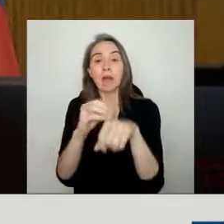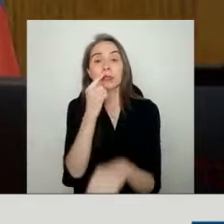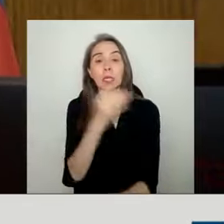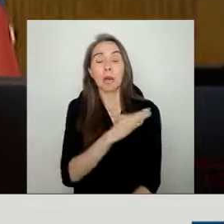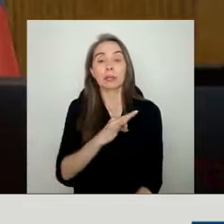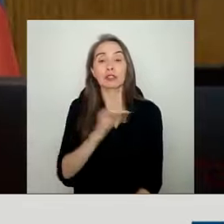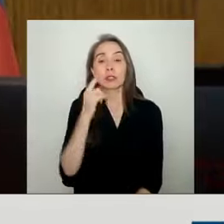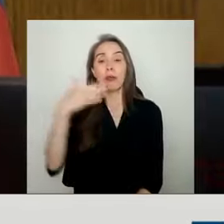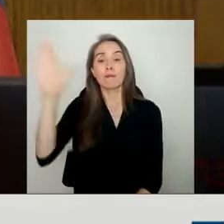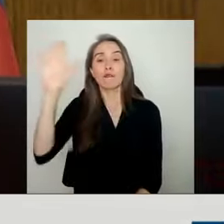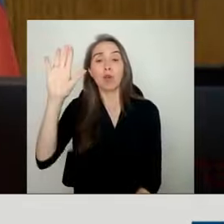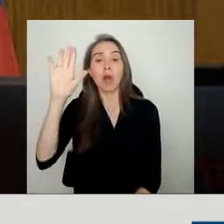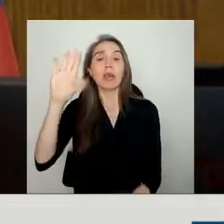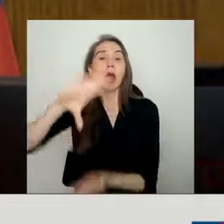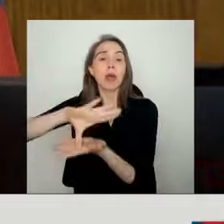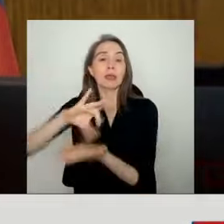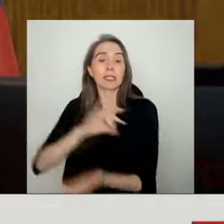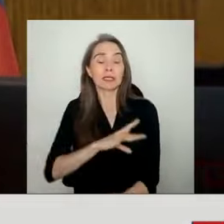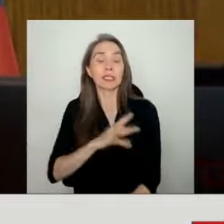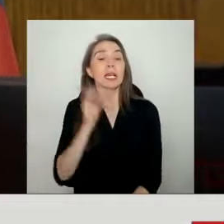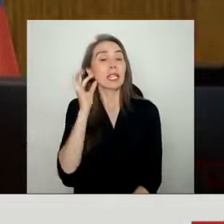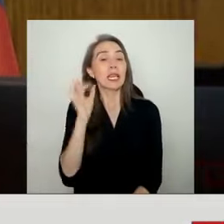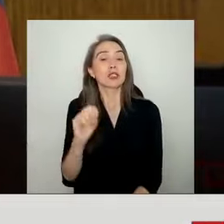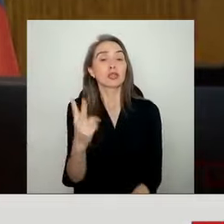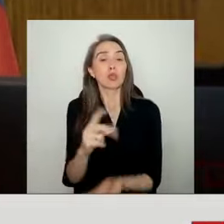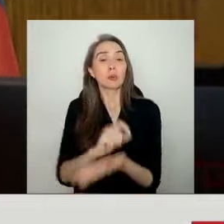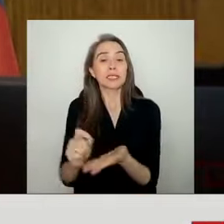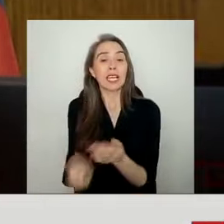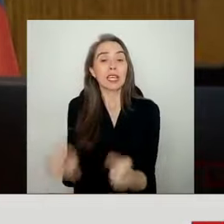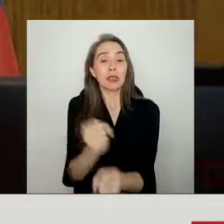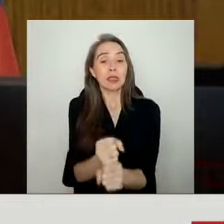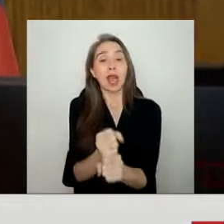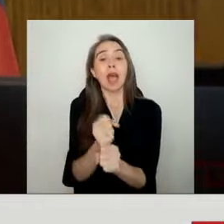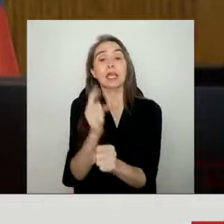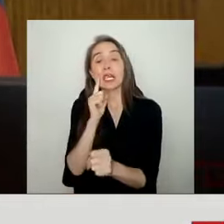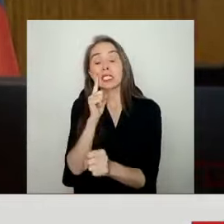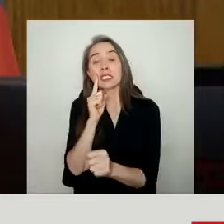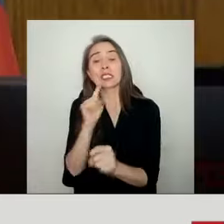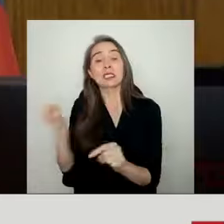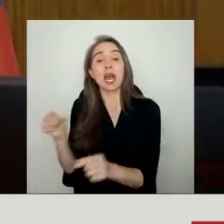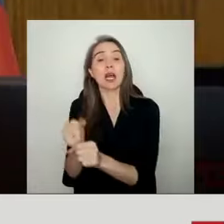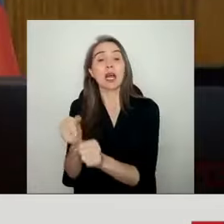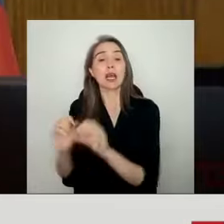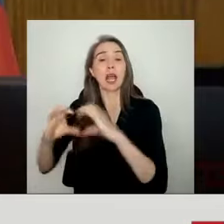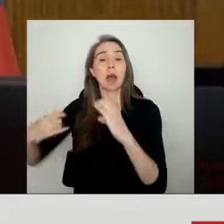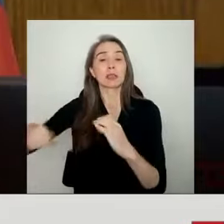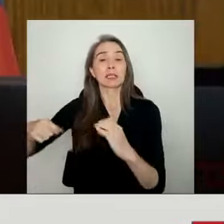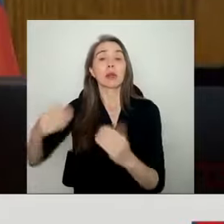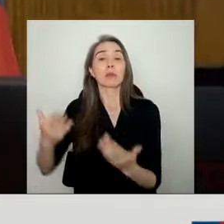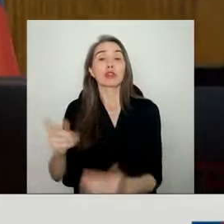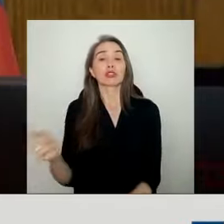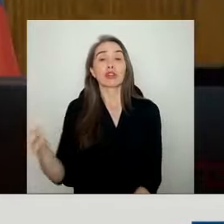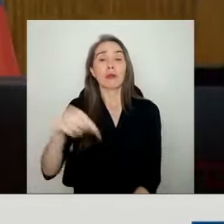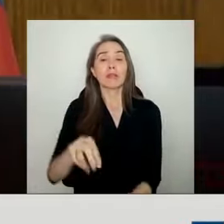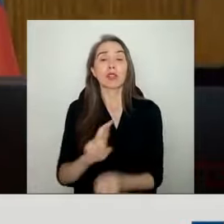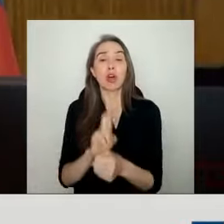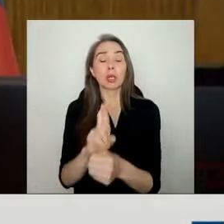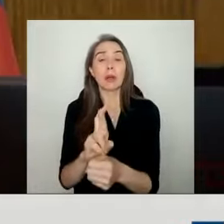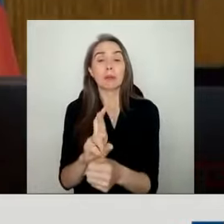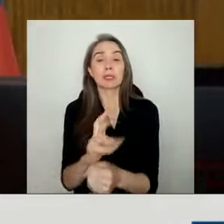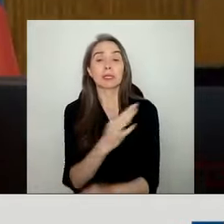ministro subrogante está en el senado en paralelo a a a la sala por esa razón el Ministerio de Hacienda No no ha concurrido el día de hoy eh pero